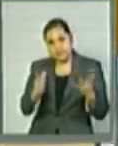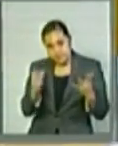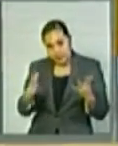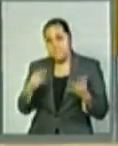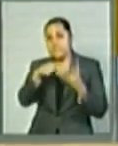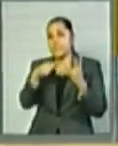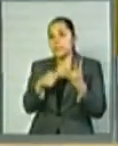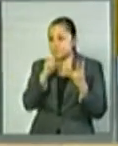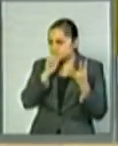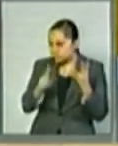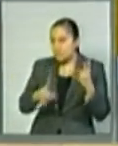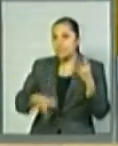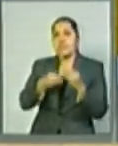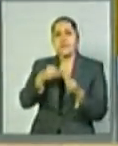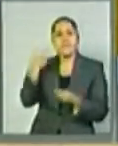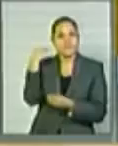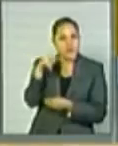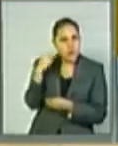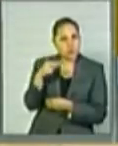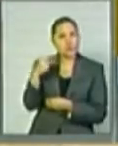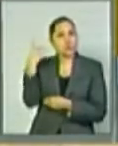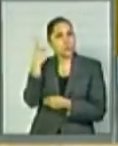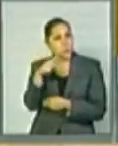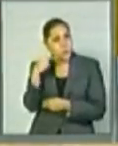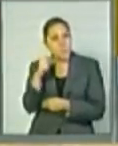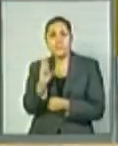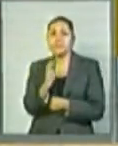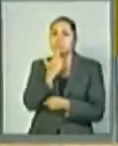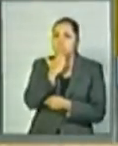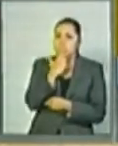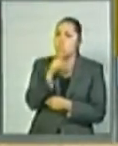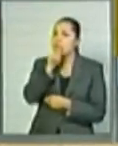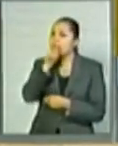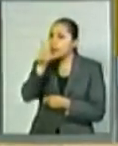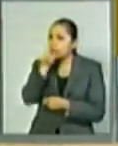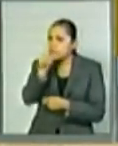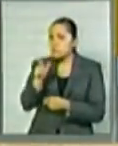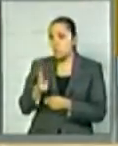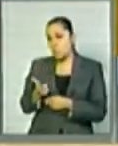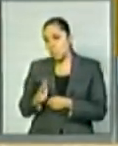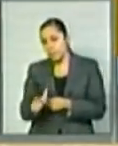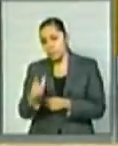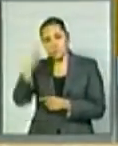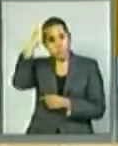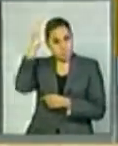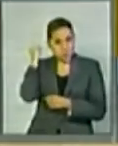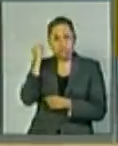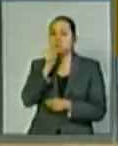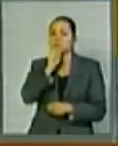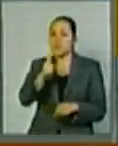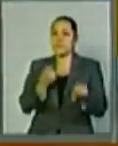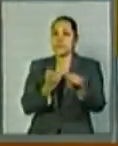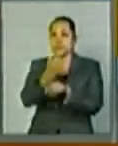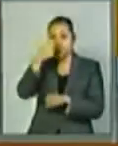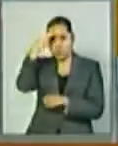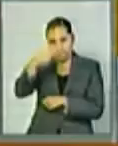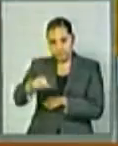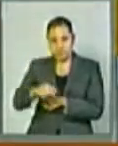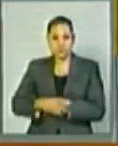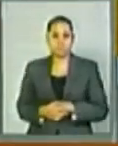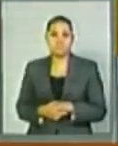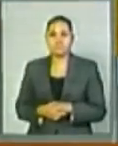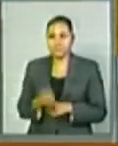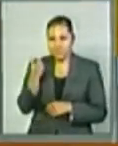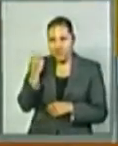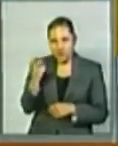en Veracruz, Puebla, Chihuahua, Jalisco, Guanajuato, Morelos y el Estado de México. Esto debe